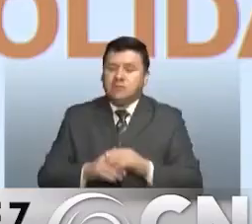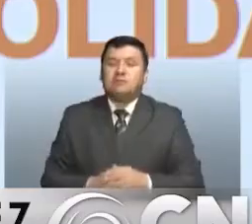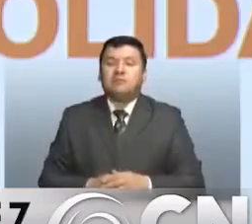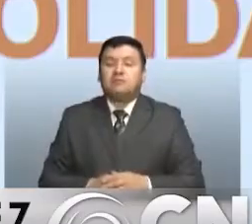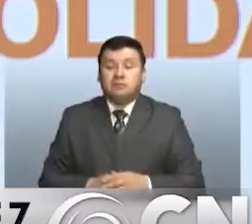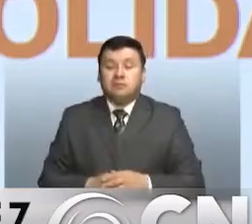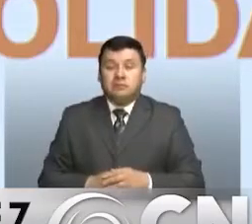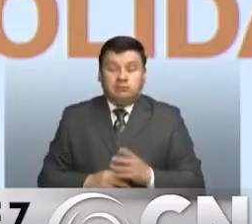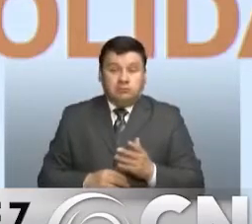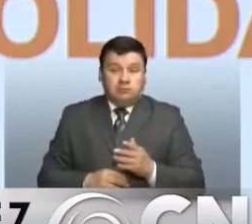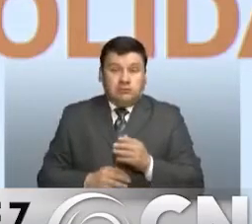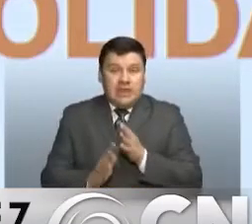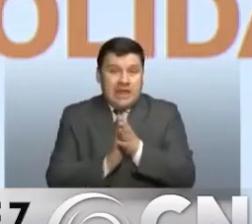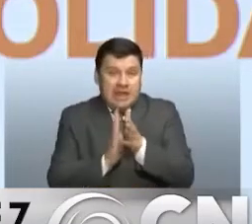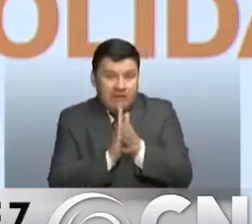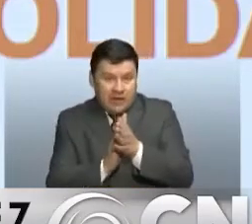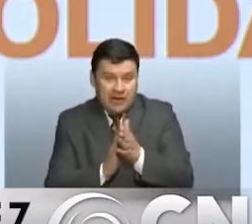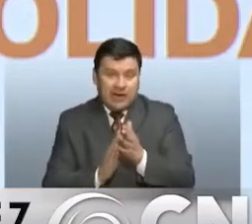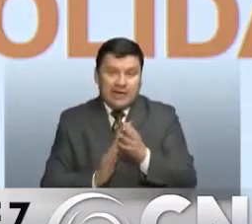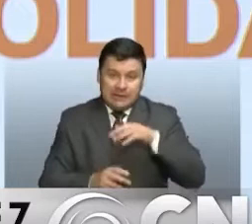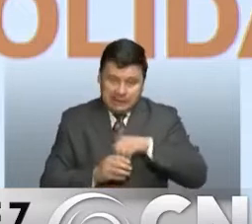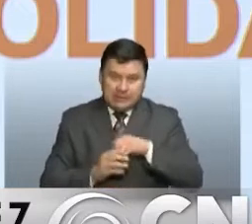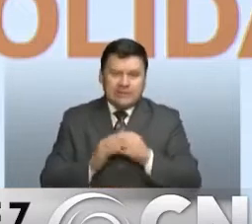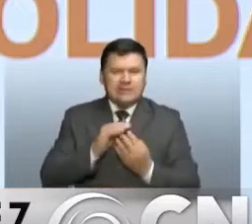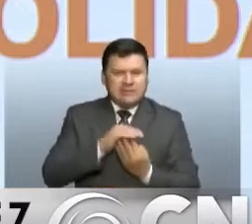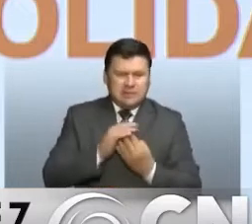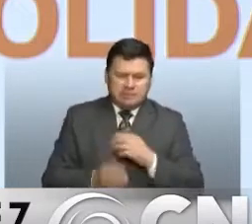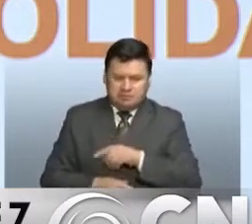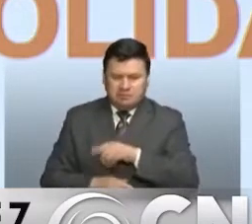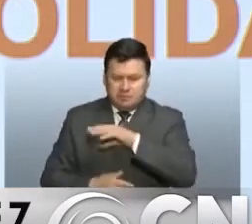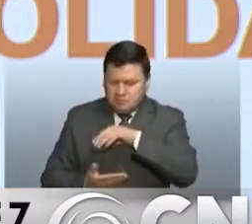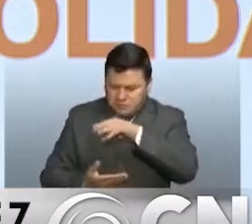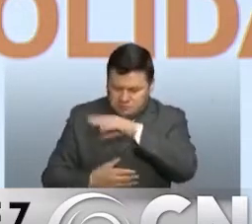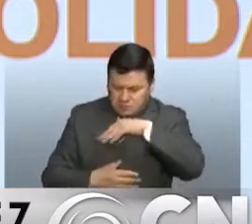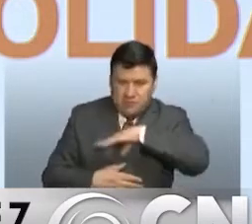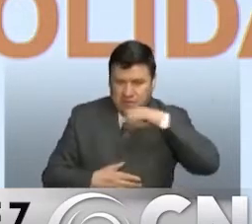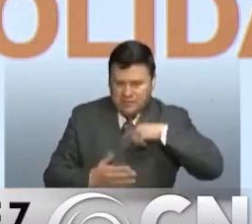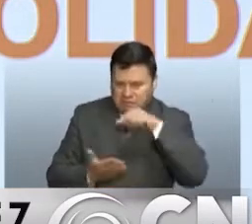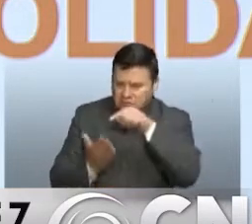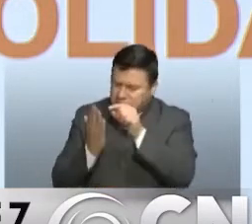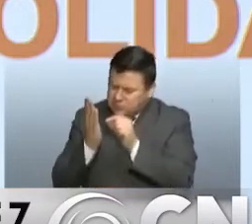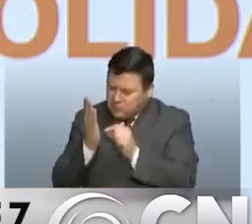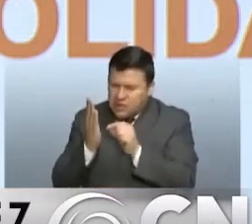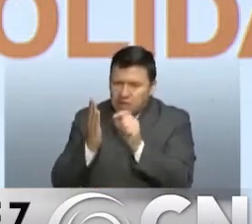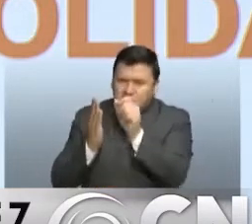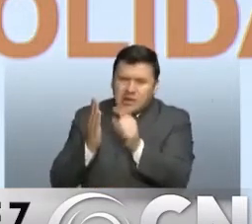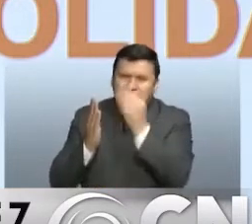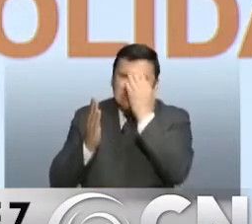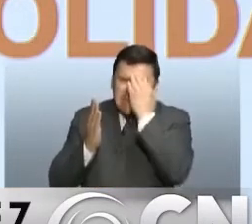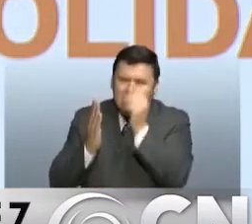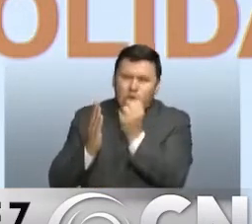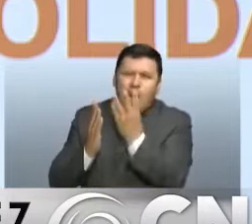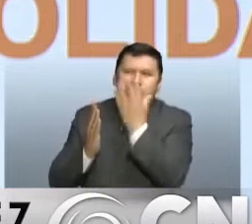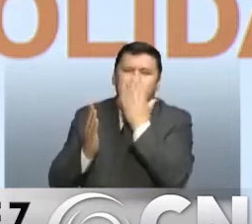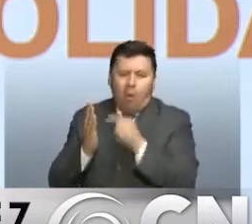mayor a través del sistema de información del sisbén ya podemos tener una caracterización de cuáles son exactamente los colombianos más vulnerables cuáles